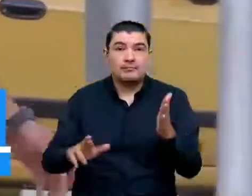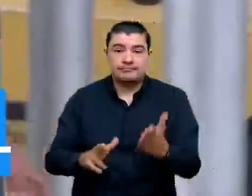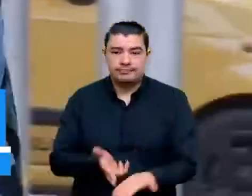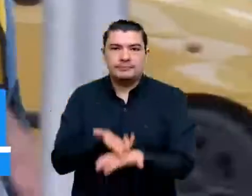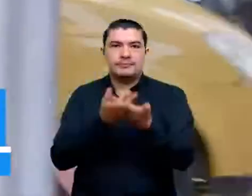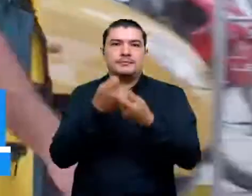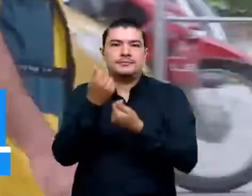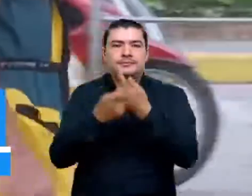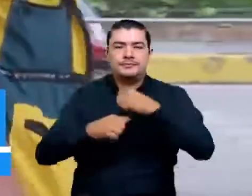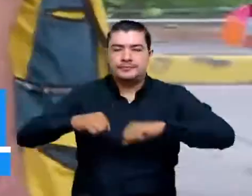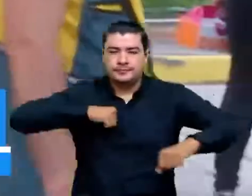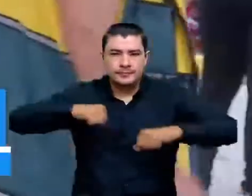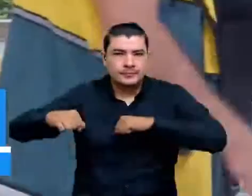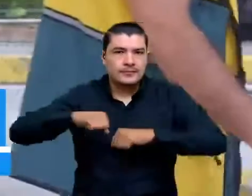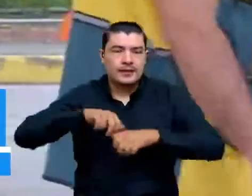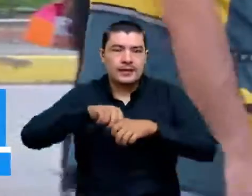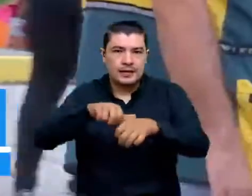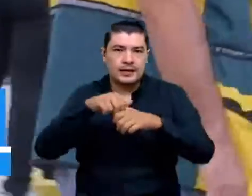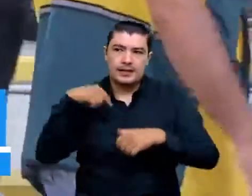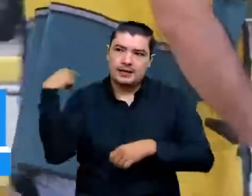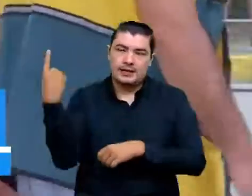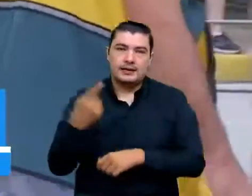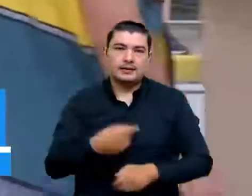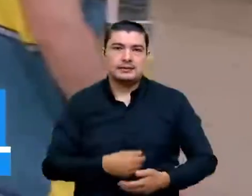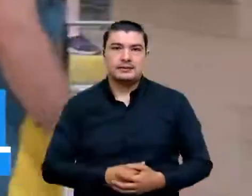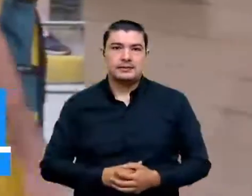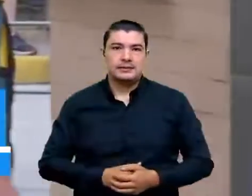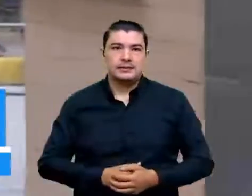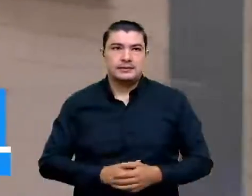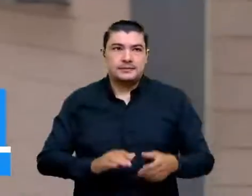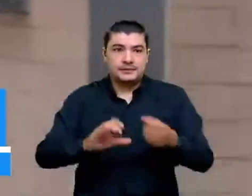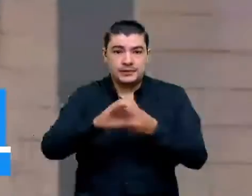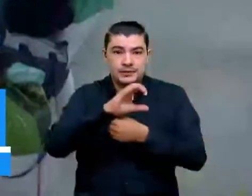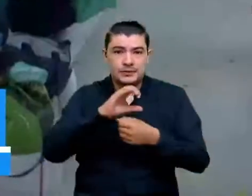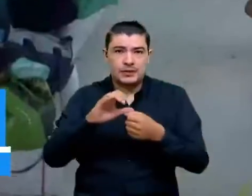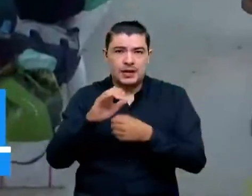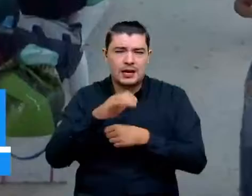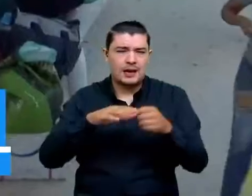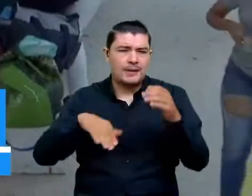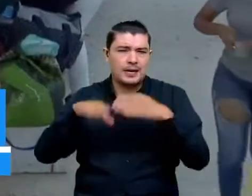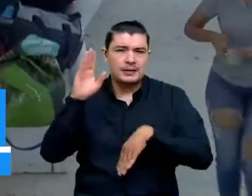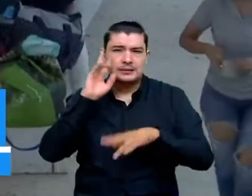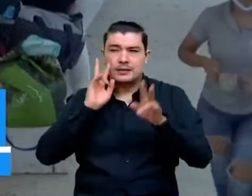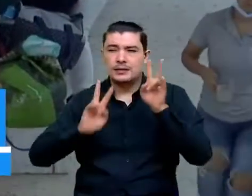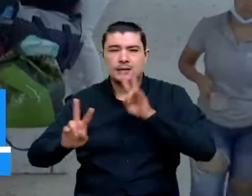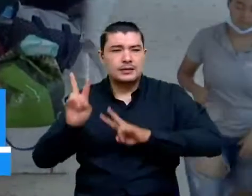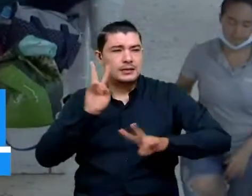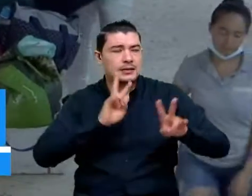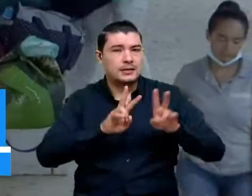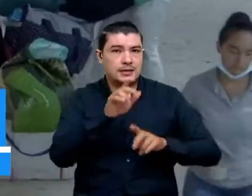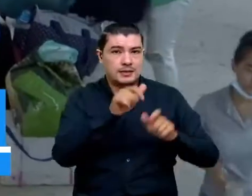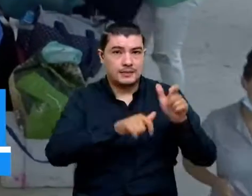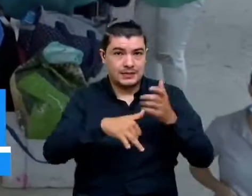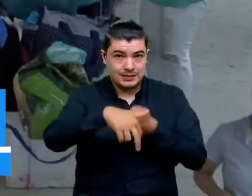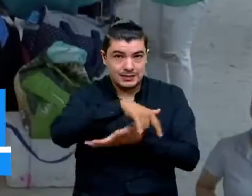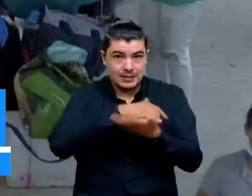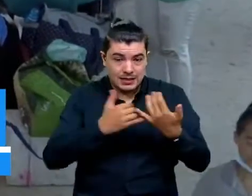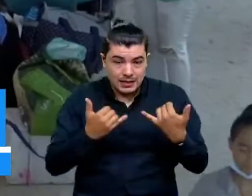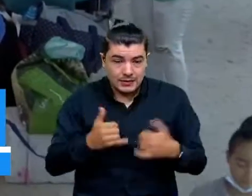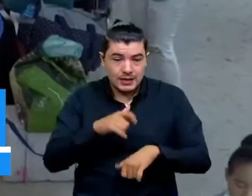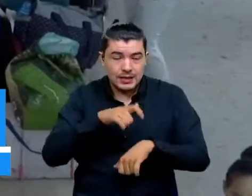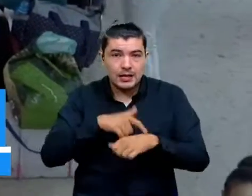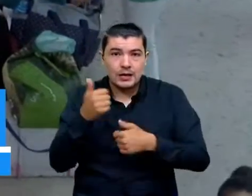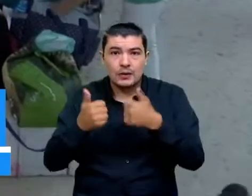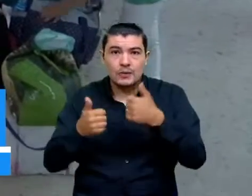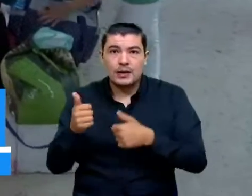reactivación económica del transporte en la ciudad. Las ciudades que más han visitado los santanderianos en esta temporada es